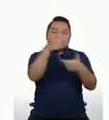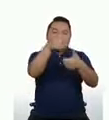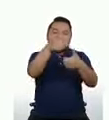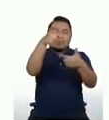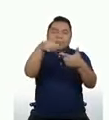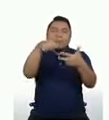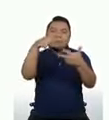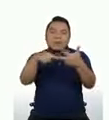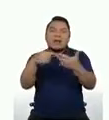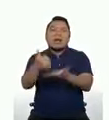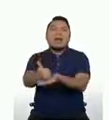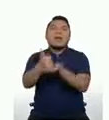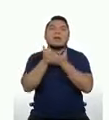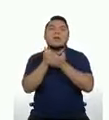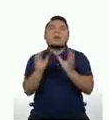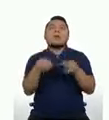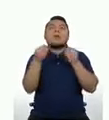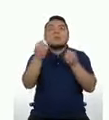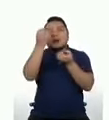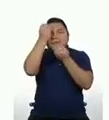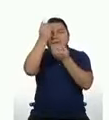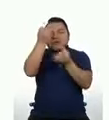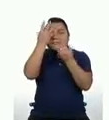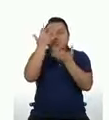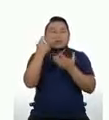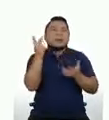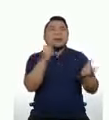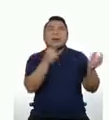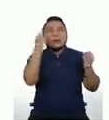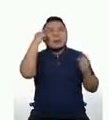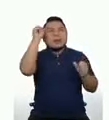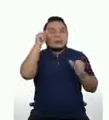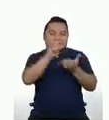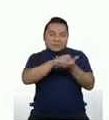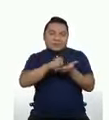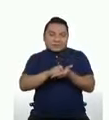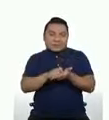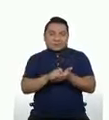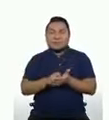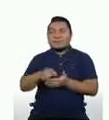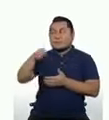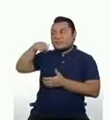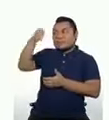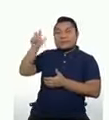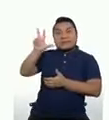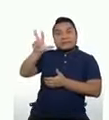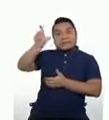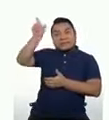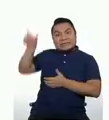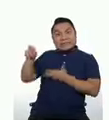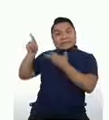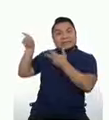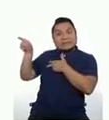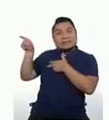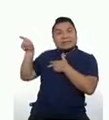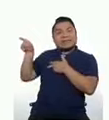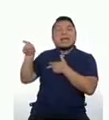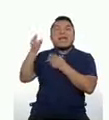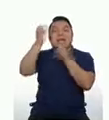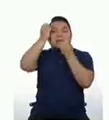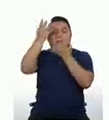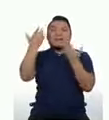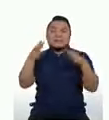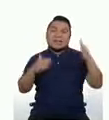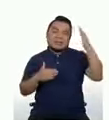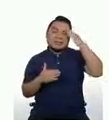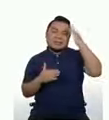nos ayudarán a saber qué tipo de información tenemos. En la tercera columna debemos colocar la información que ya tenemos, es